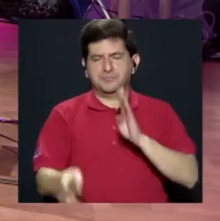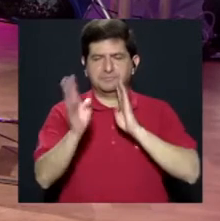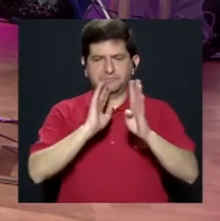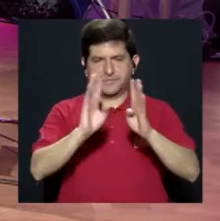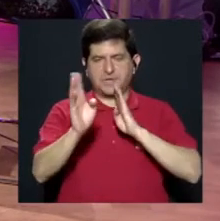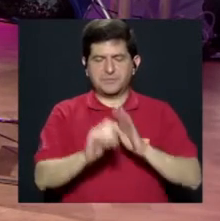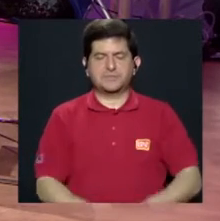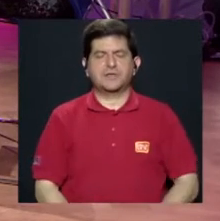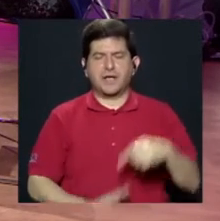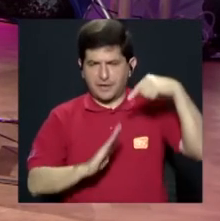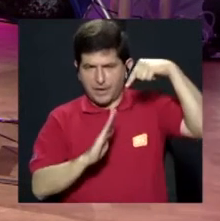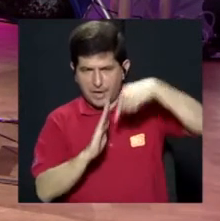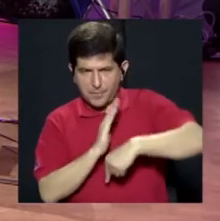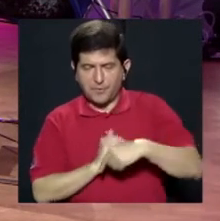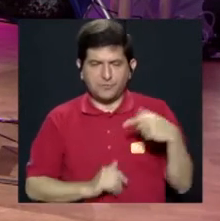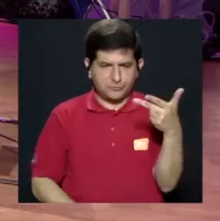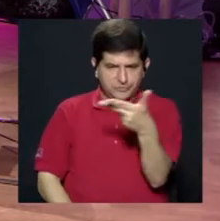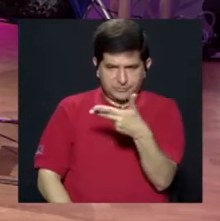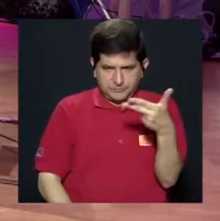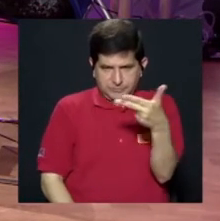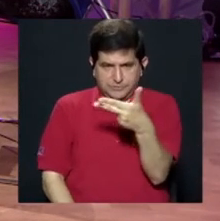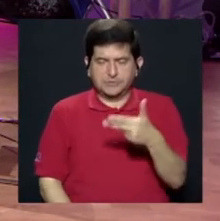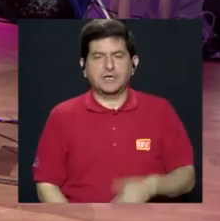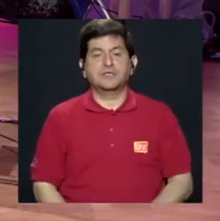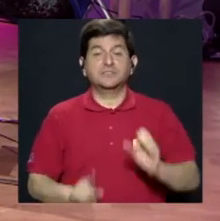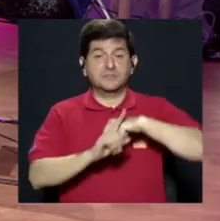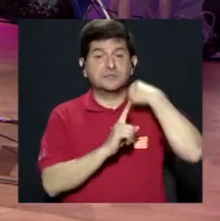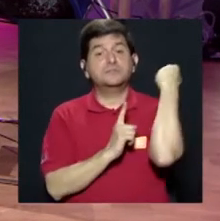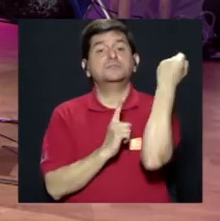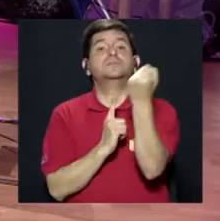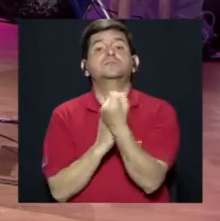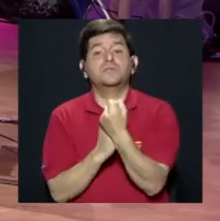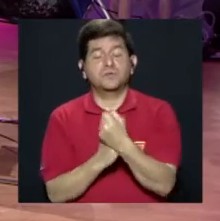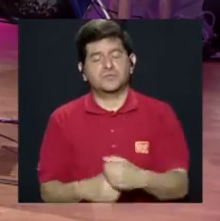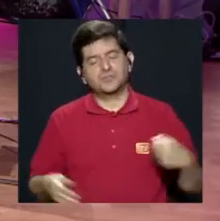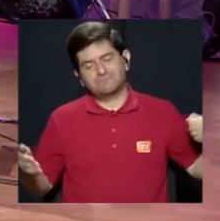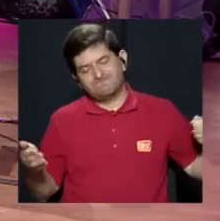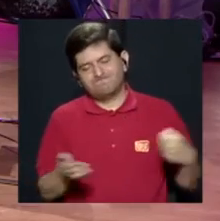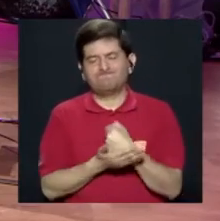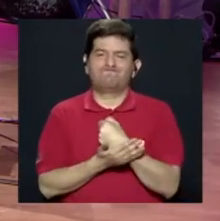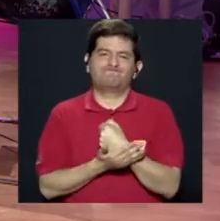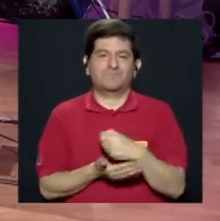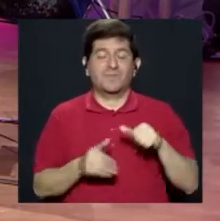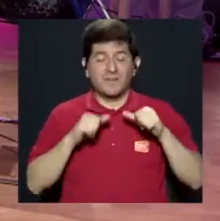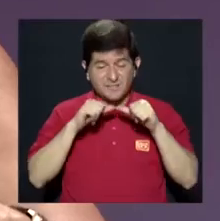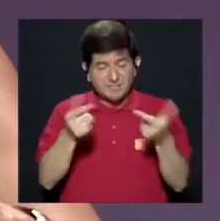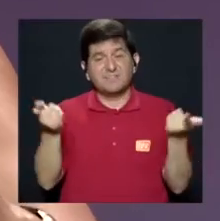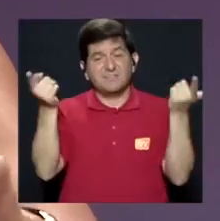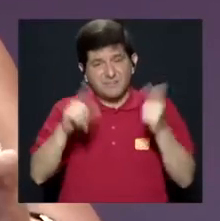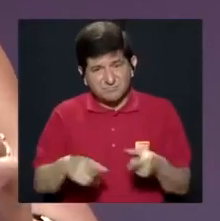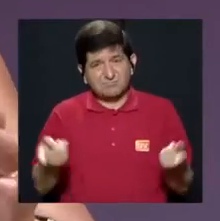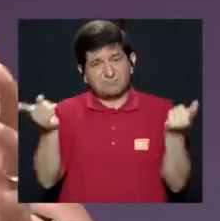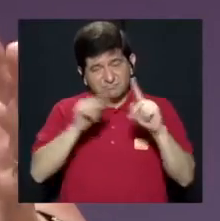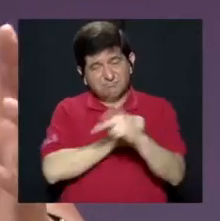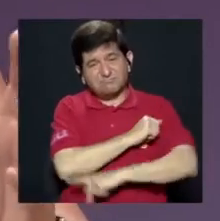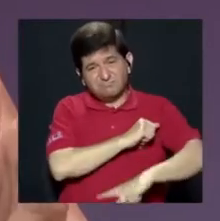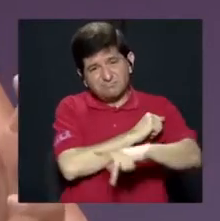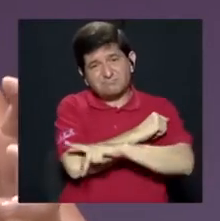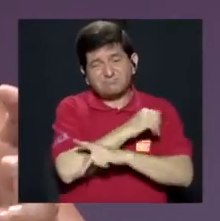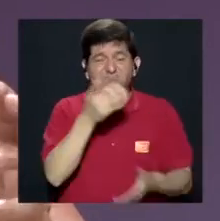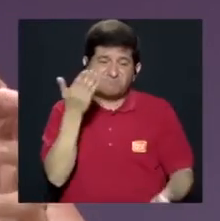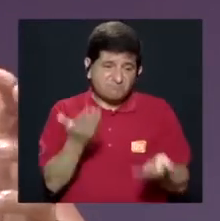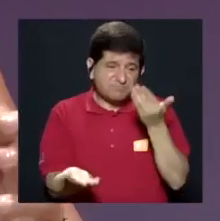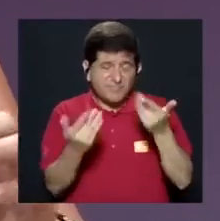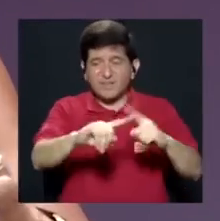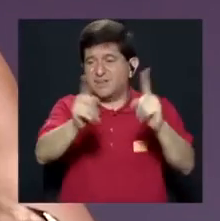conversar en profundidad con ustedes sobre esta situación que desafortunadamente continúa ocurriendo en nuestro país y